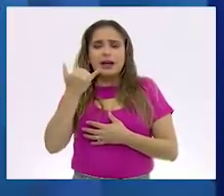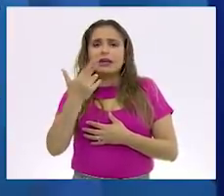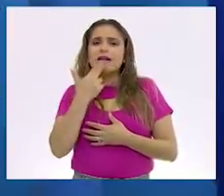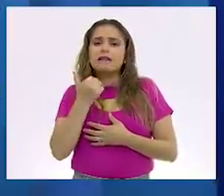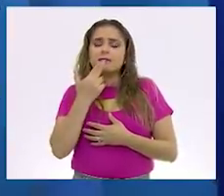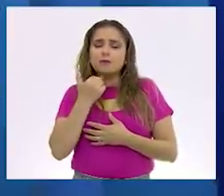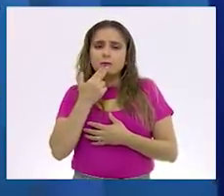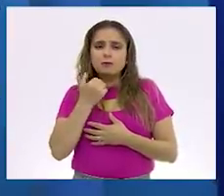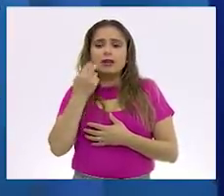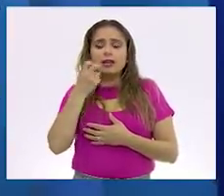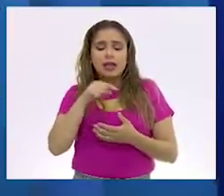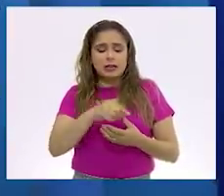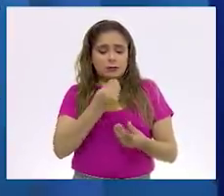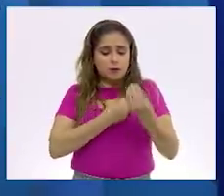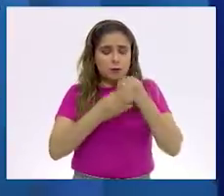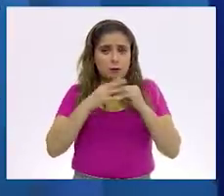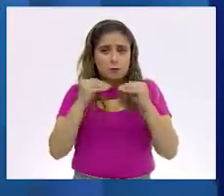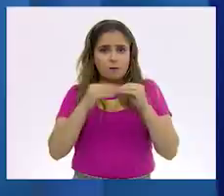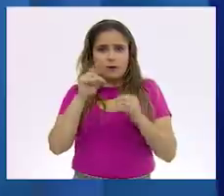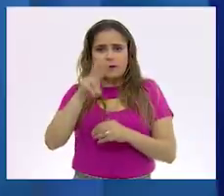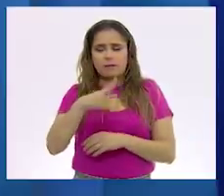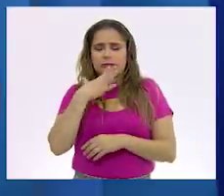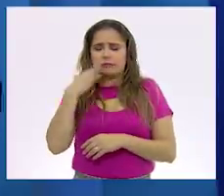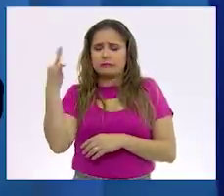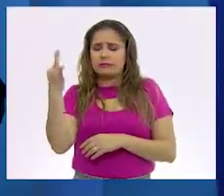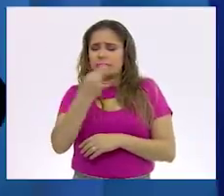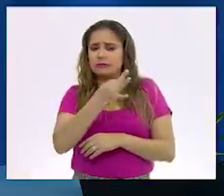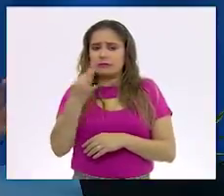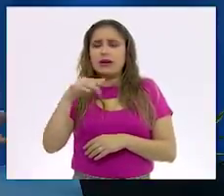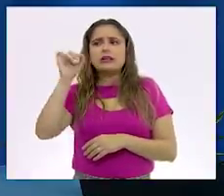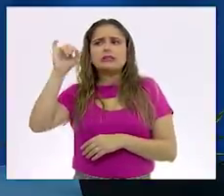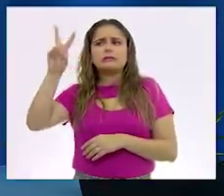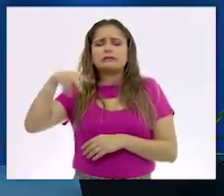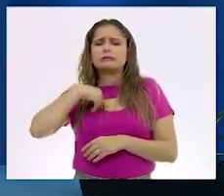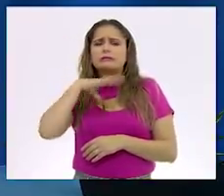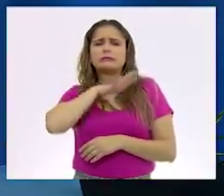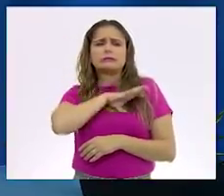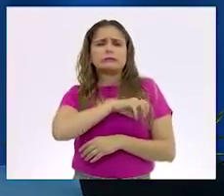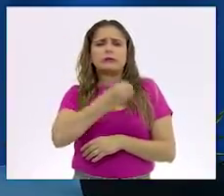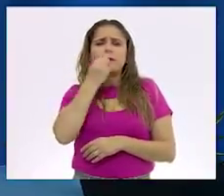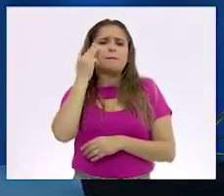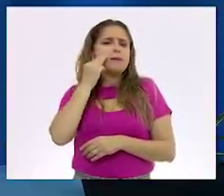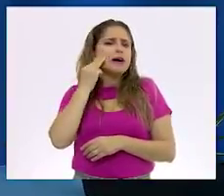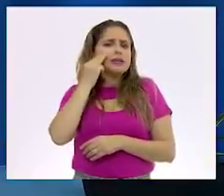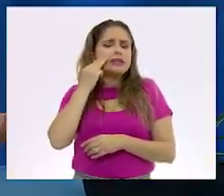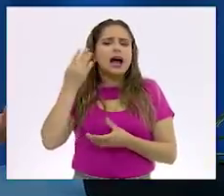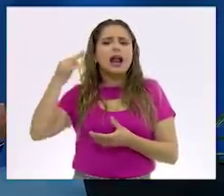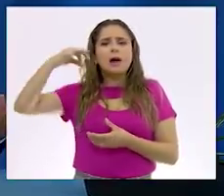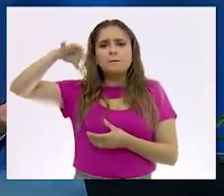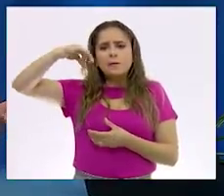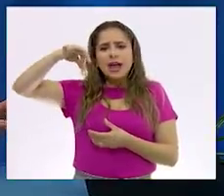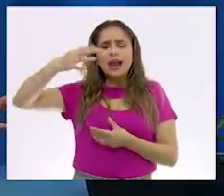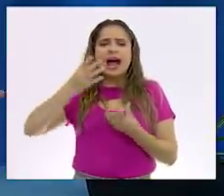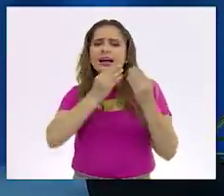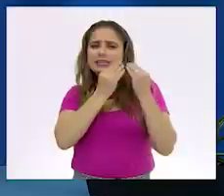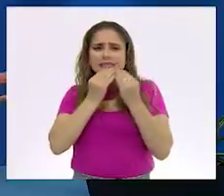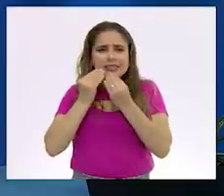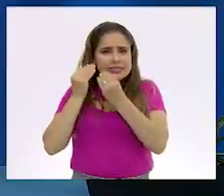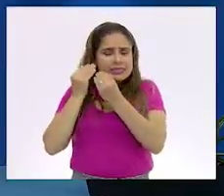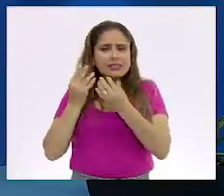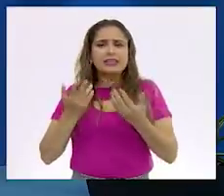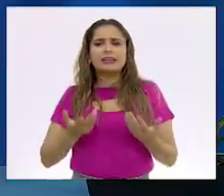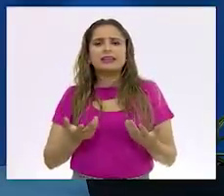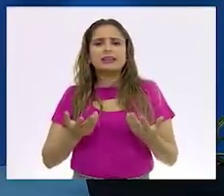y además son muy ricas. Por supuesto, a mí me encanta comer manzanas, peras, sandías